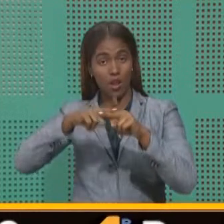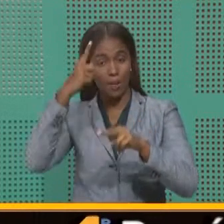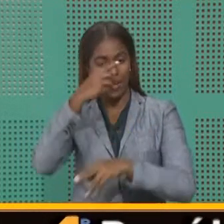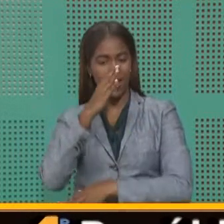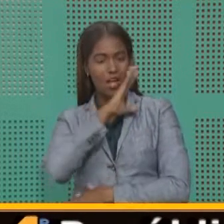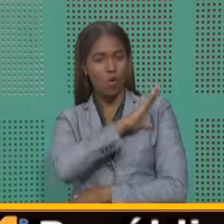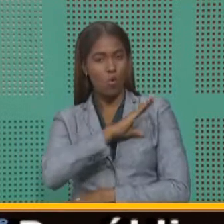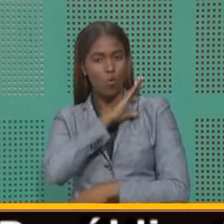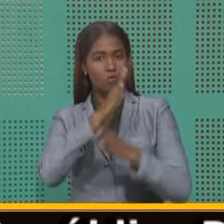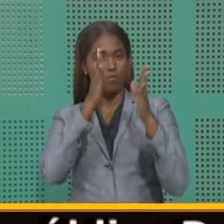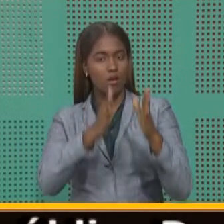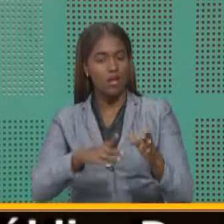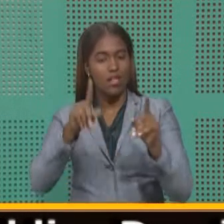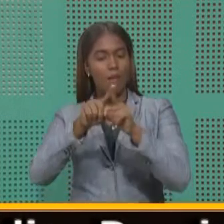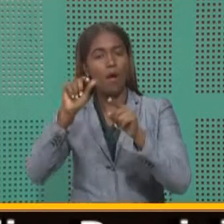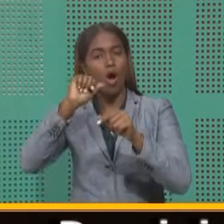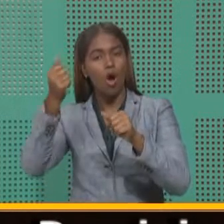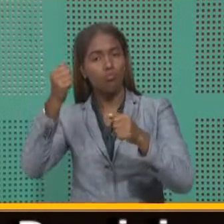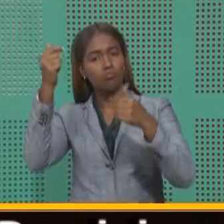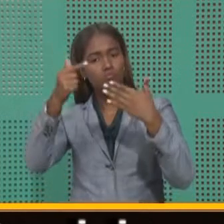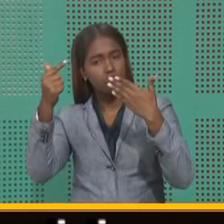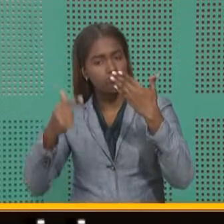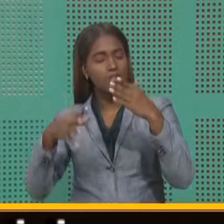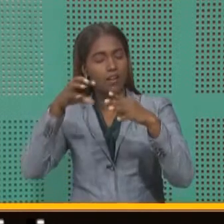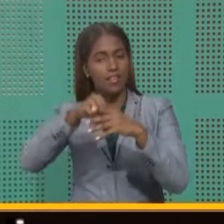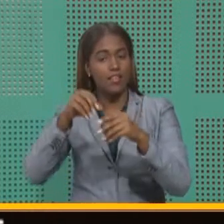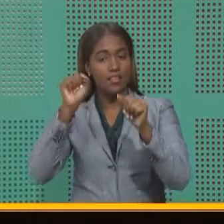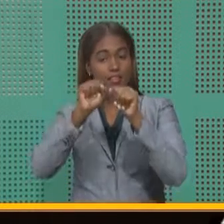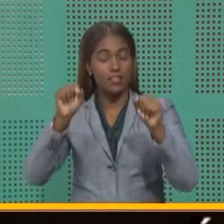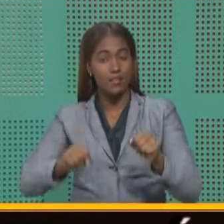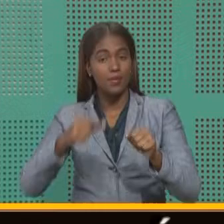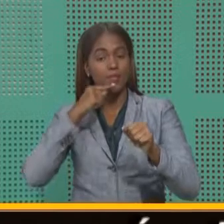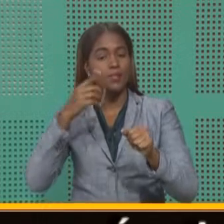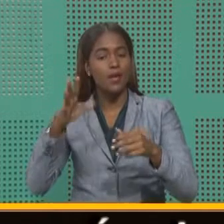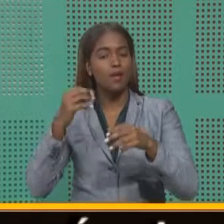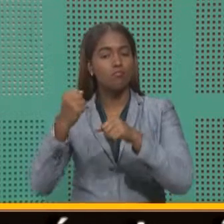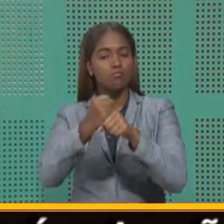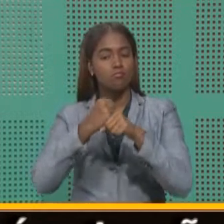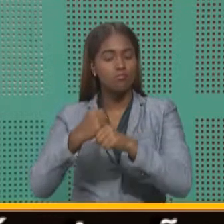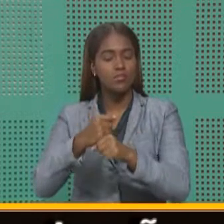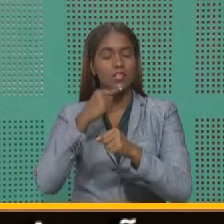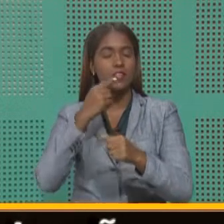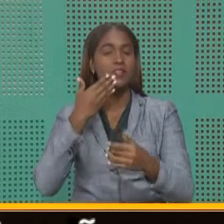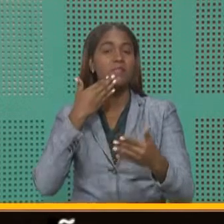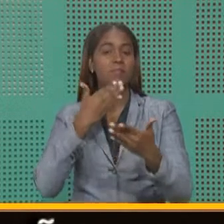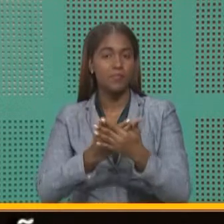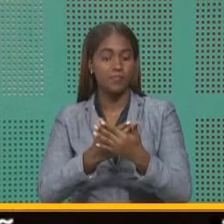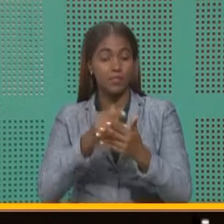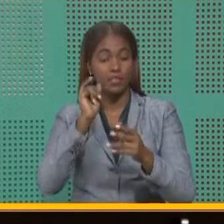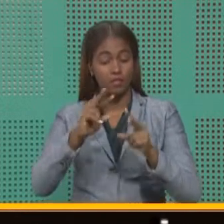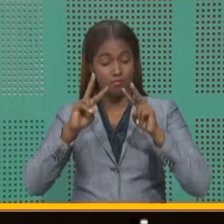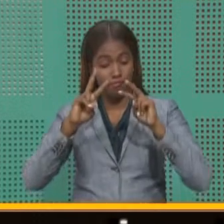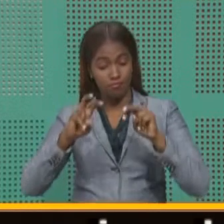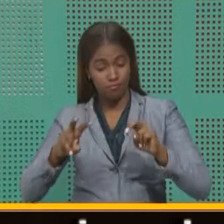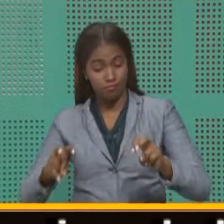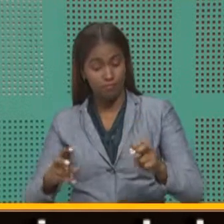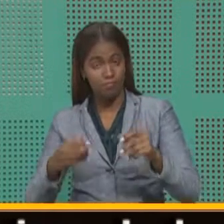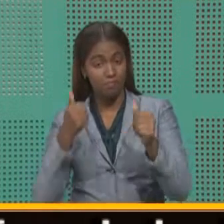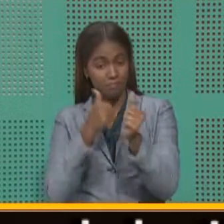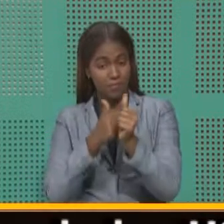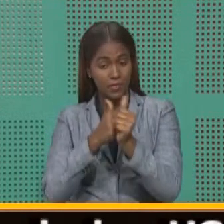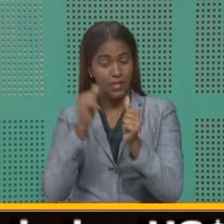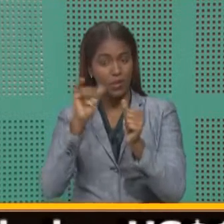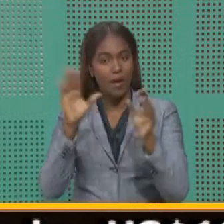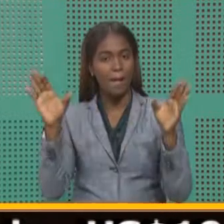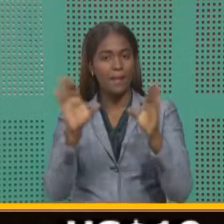y otros elementos del sistema como aseguramiento de la calidad estudios prospectivos y